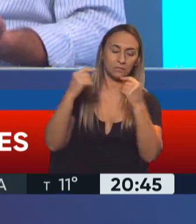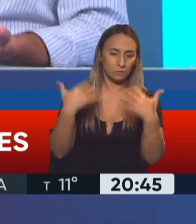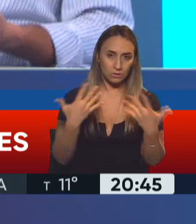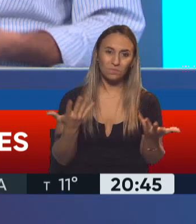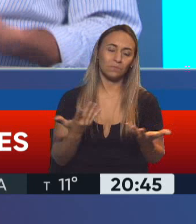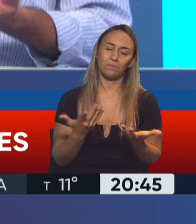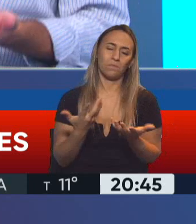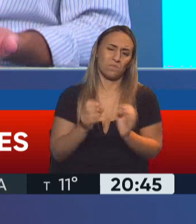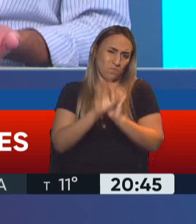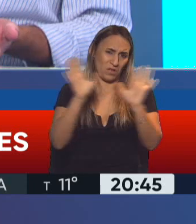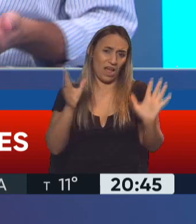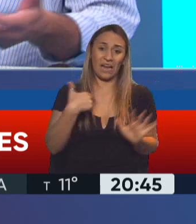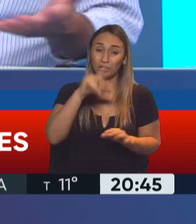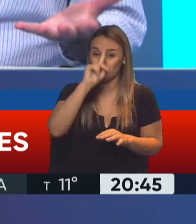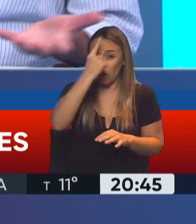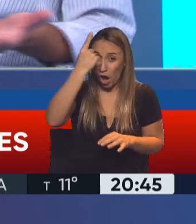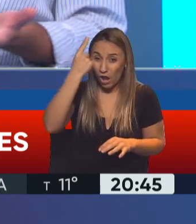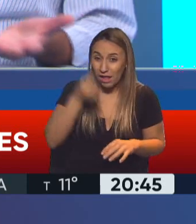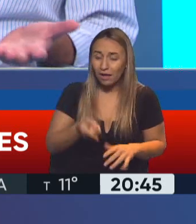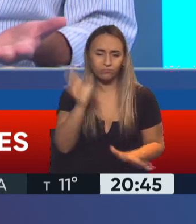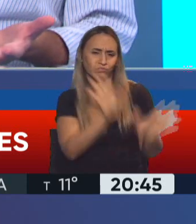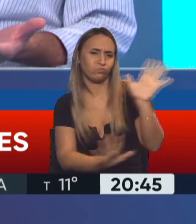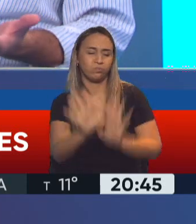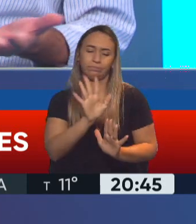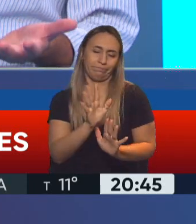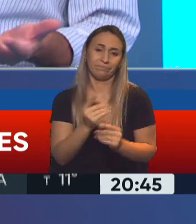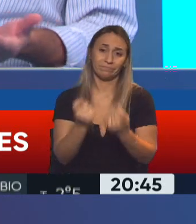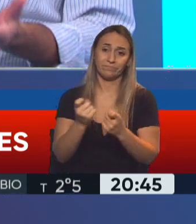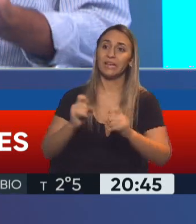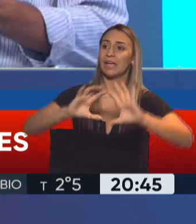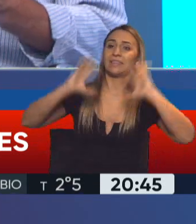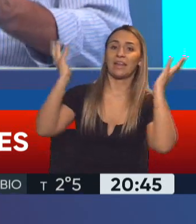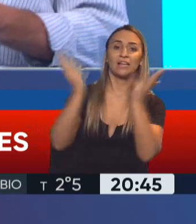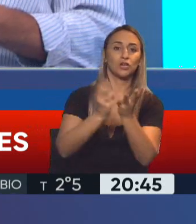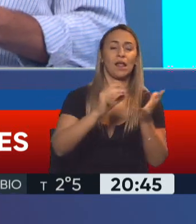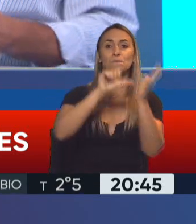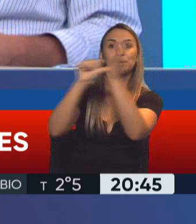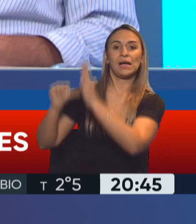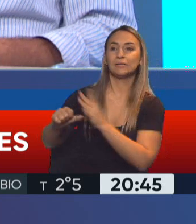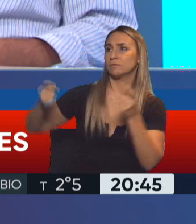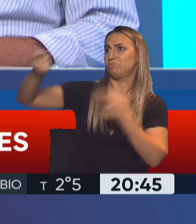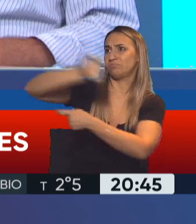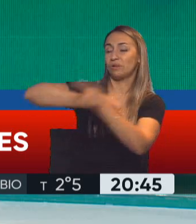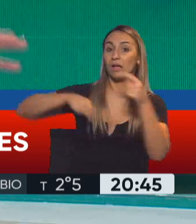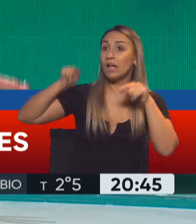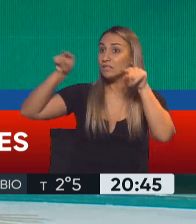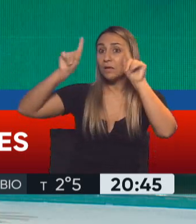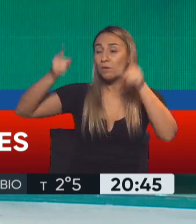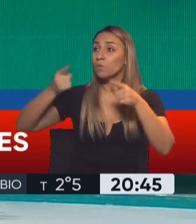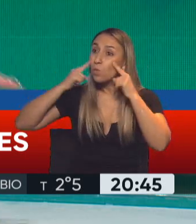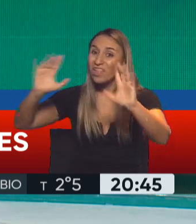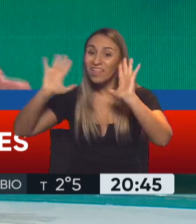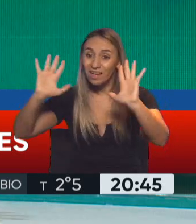puede dar una respuesta de eso si no cuenta también con una comunidad financiera internacional que que vea eso como un problema son los grandes temas que demandan